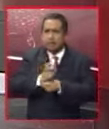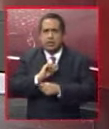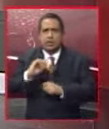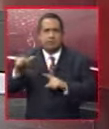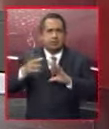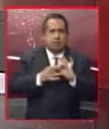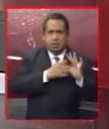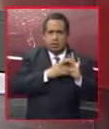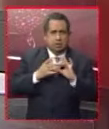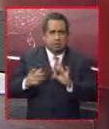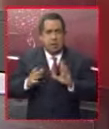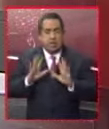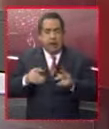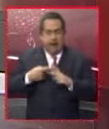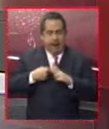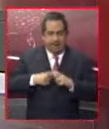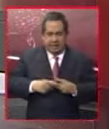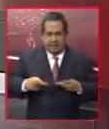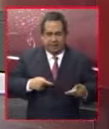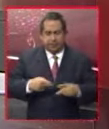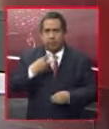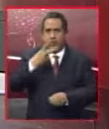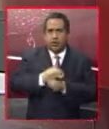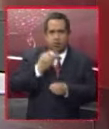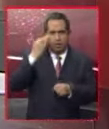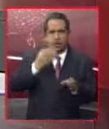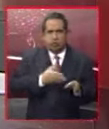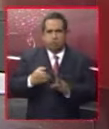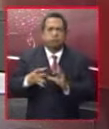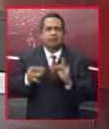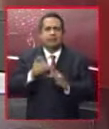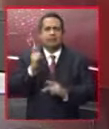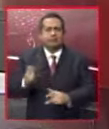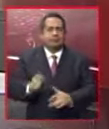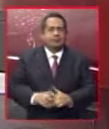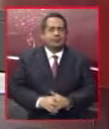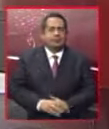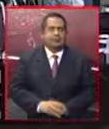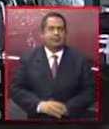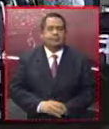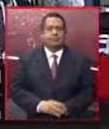especiales. Se preparaban ya para iniciar el periodo de sesiones. Vamos con la historia.